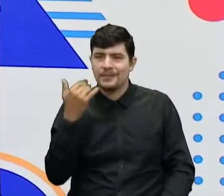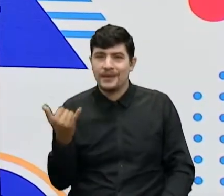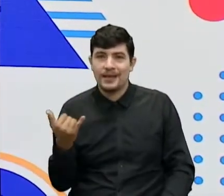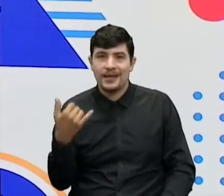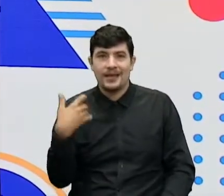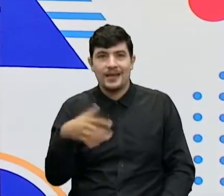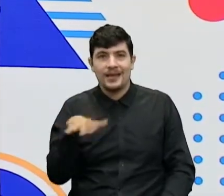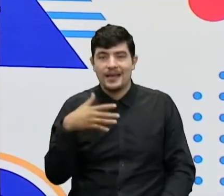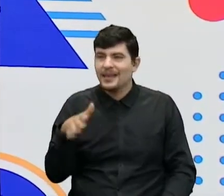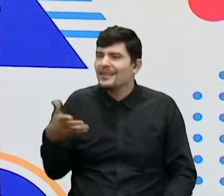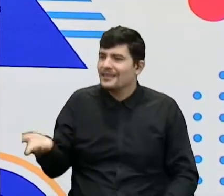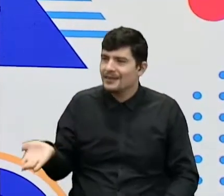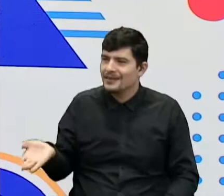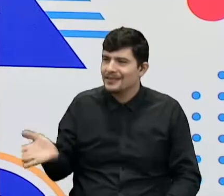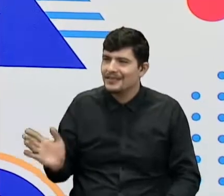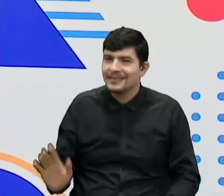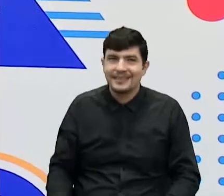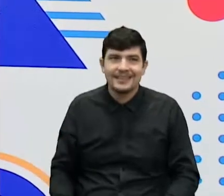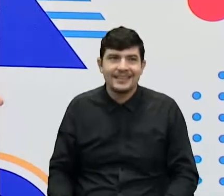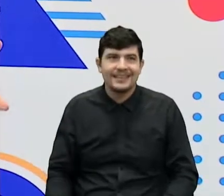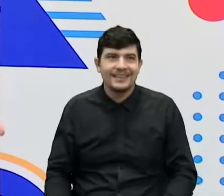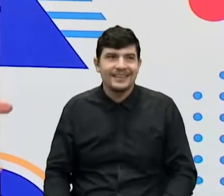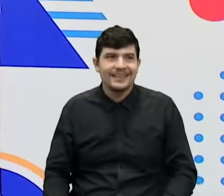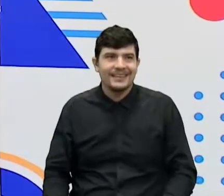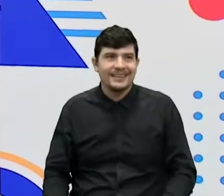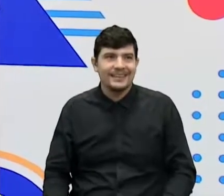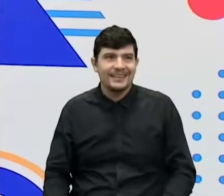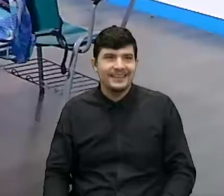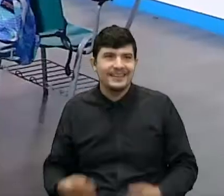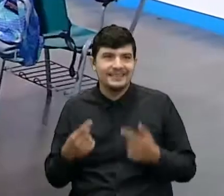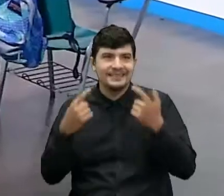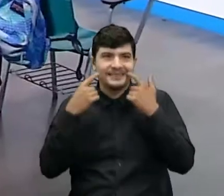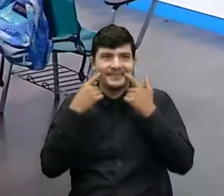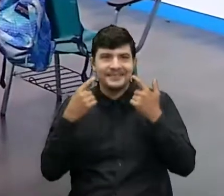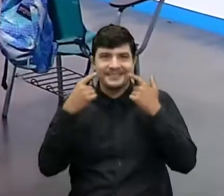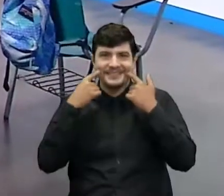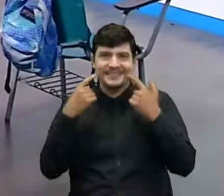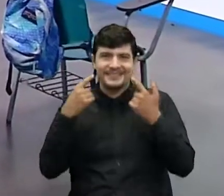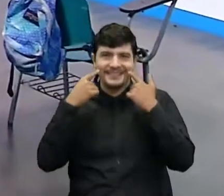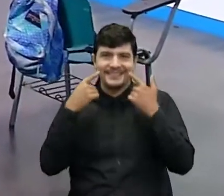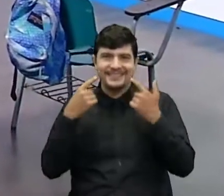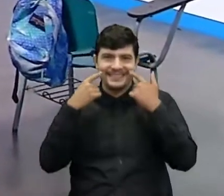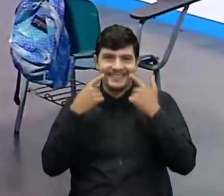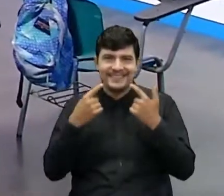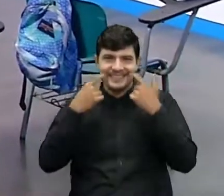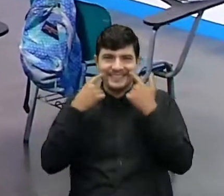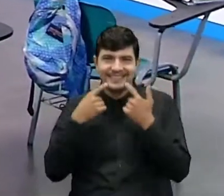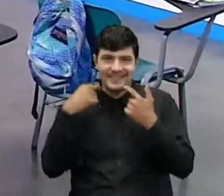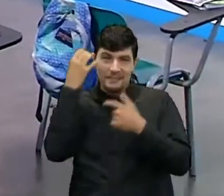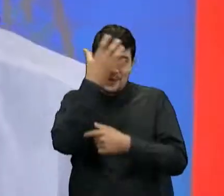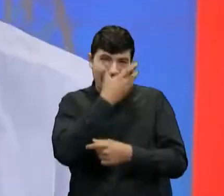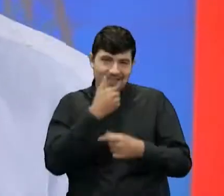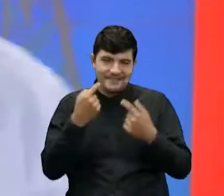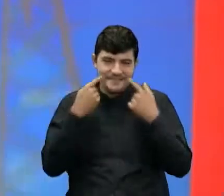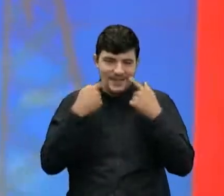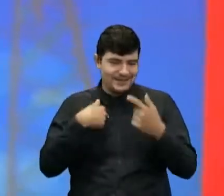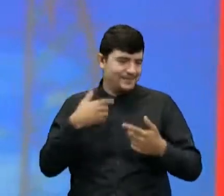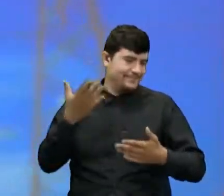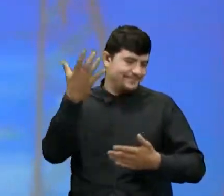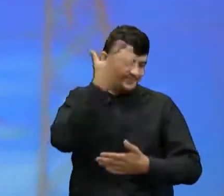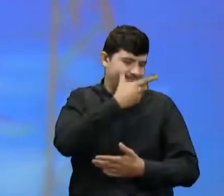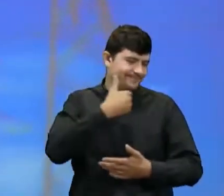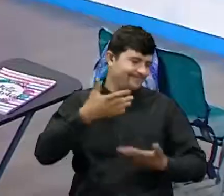entonces ¿Será? Por eso es que no he hecho flores Porque él los tiene Somos lindos Somos lindos ¿Qué se le puede hacer?